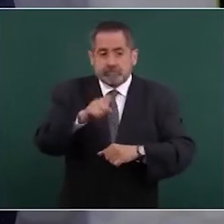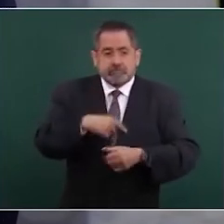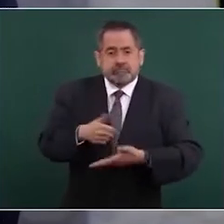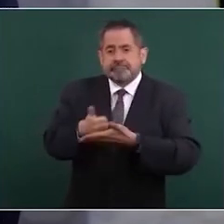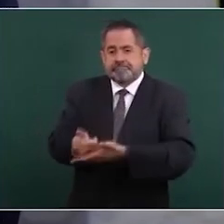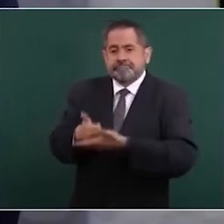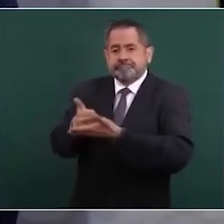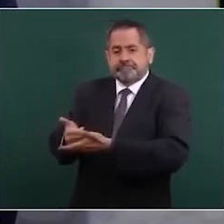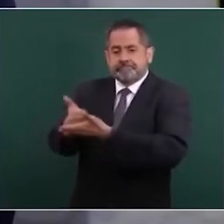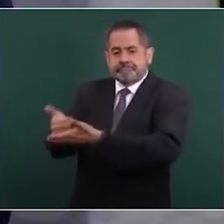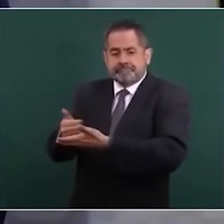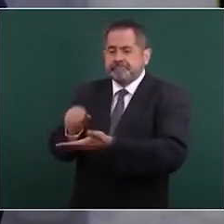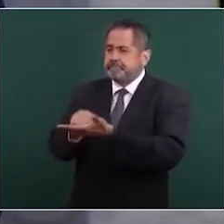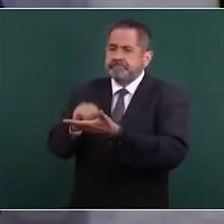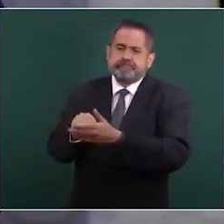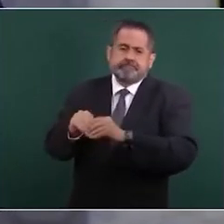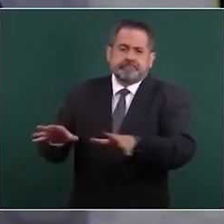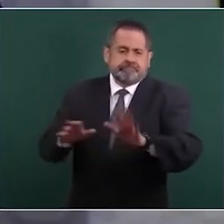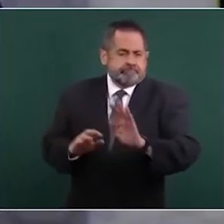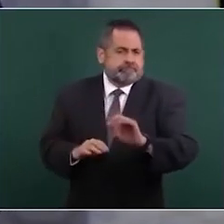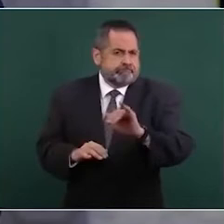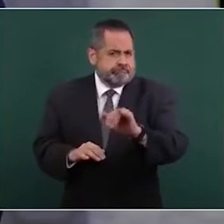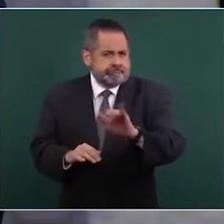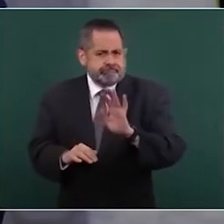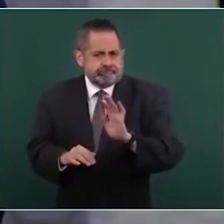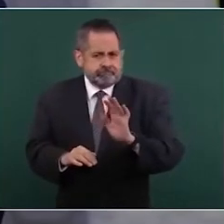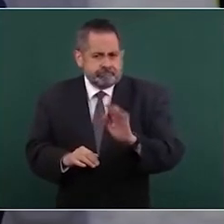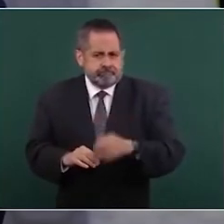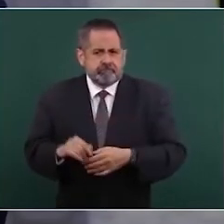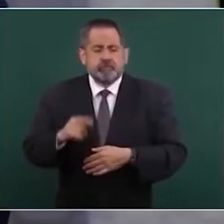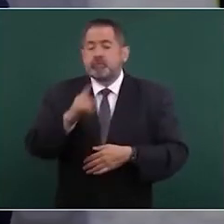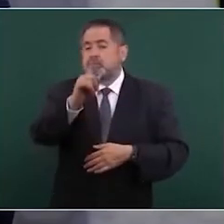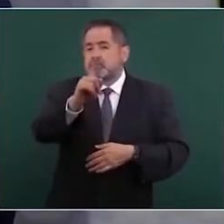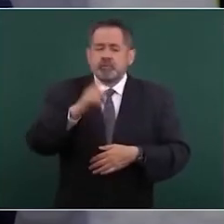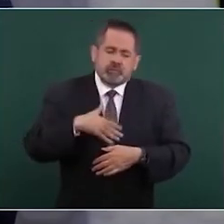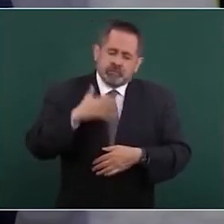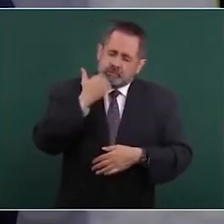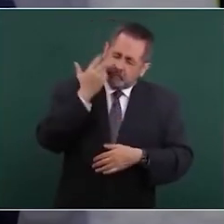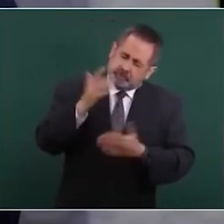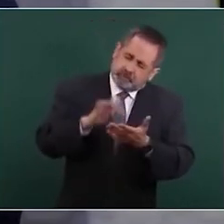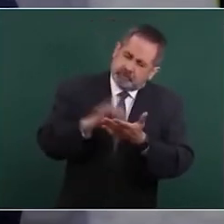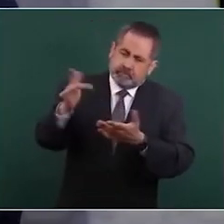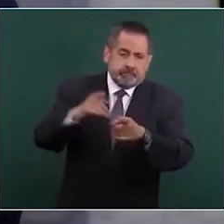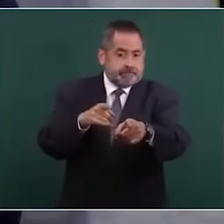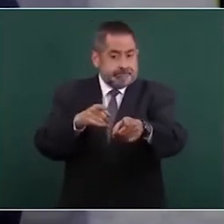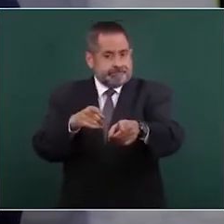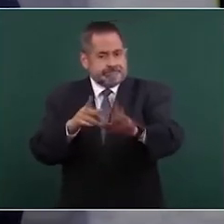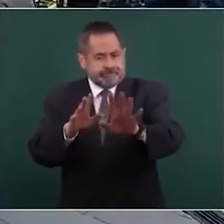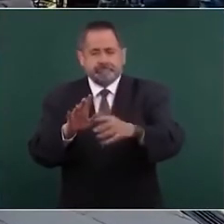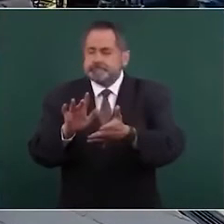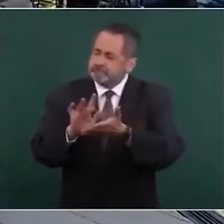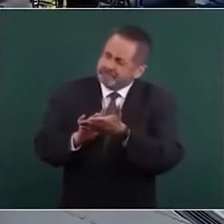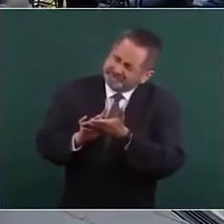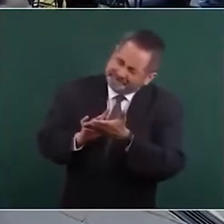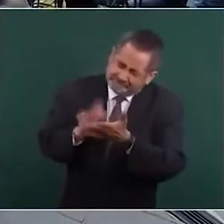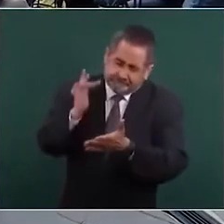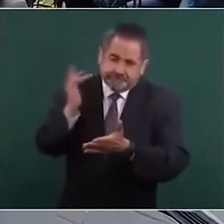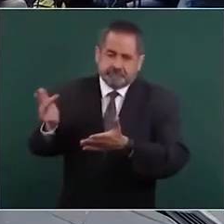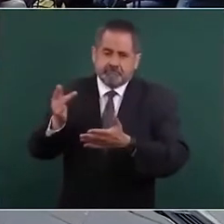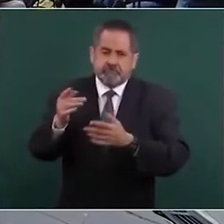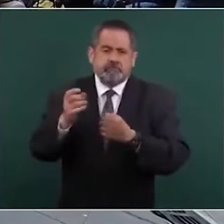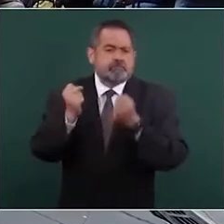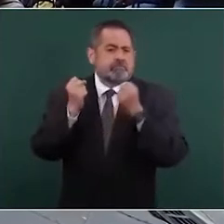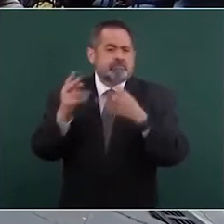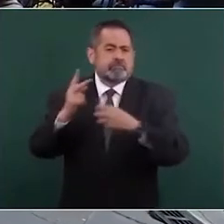ayudando. Nosotros queremos agradecer, ahora que sale el tema, a